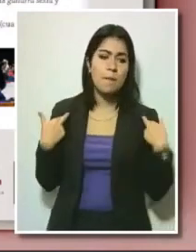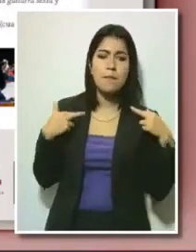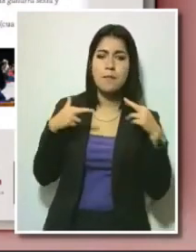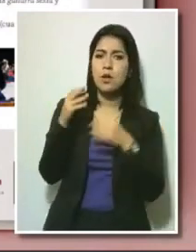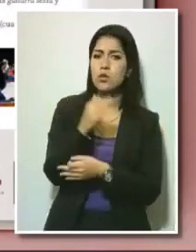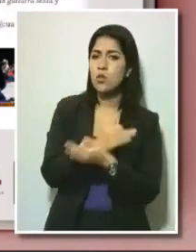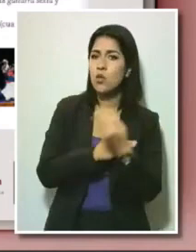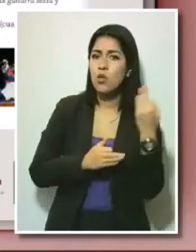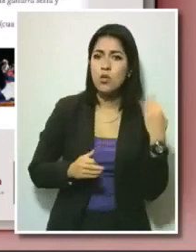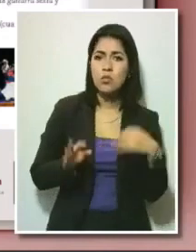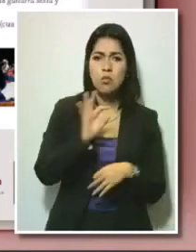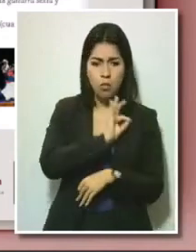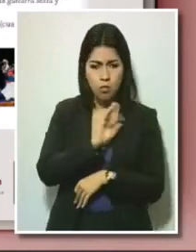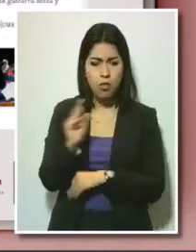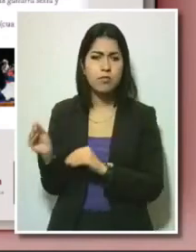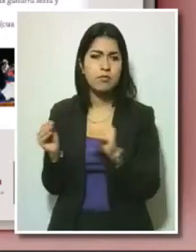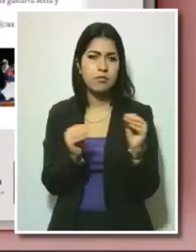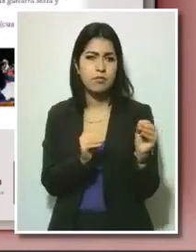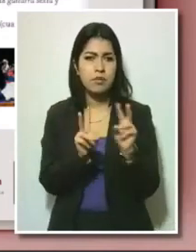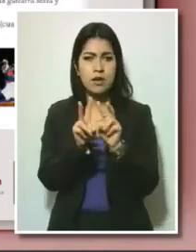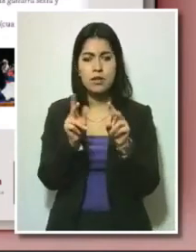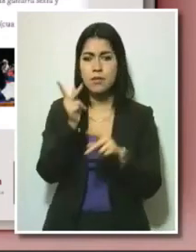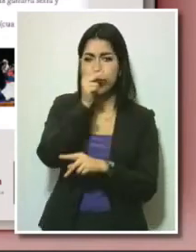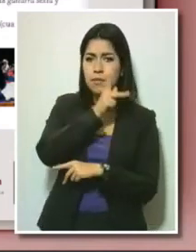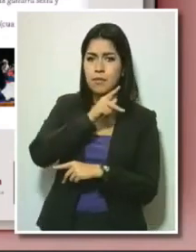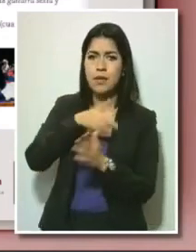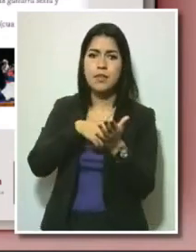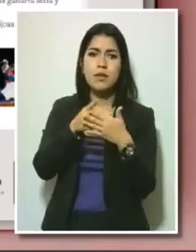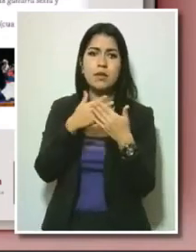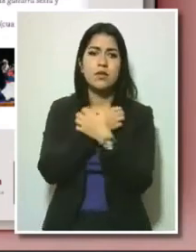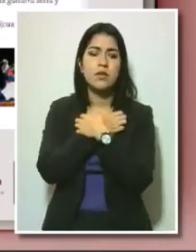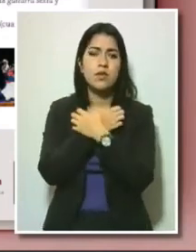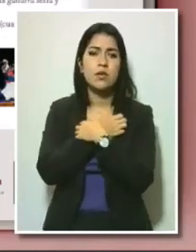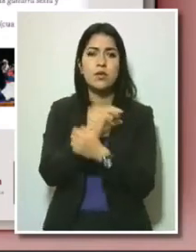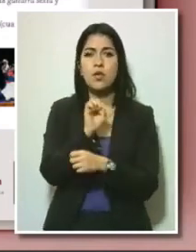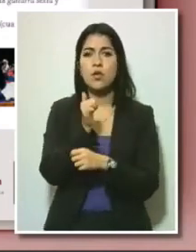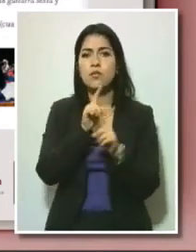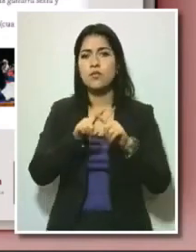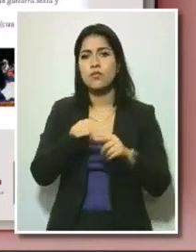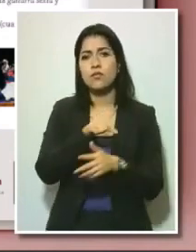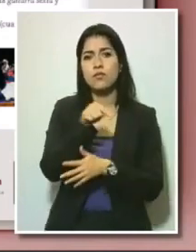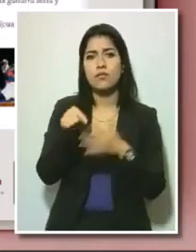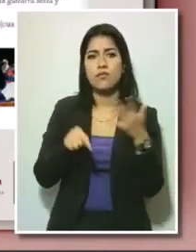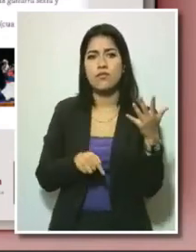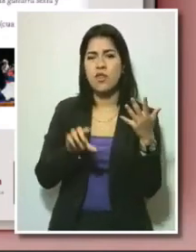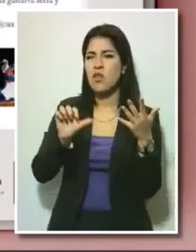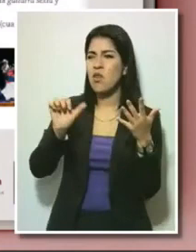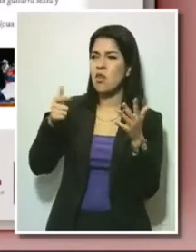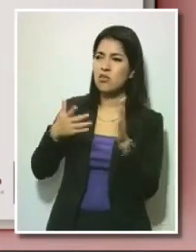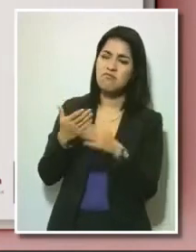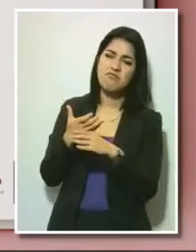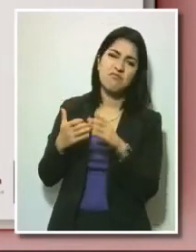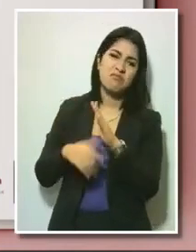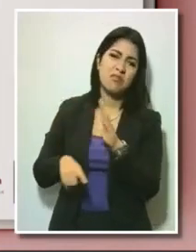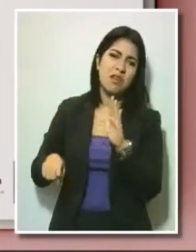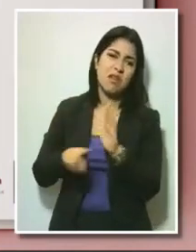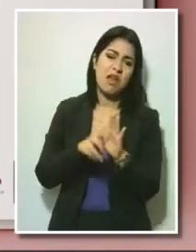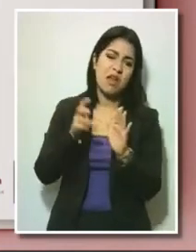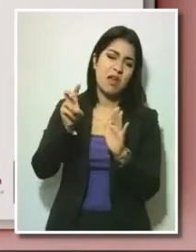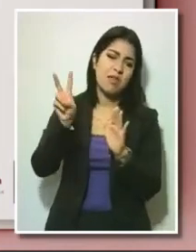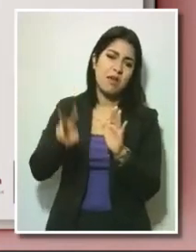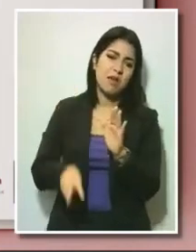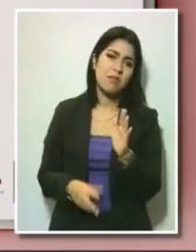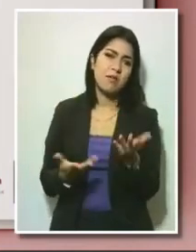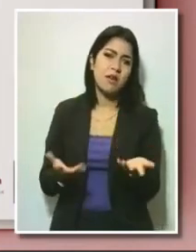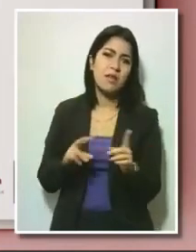sobre la pedagogía, sobre la didáctica, sobre el derecho a la educación, y lo otro pues ni siquiera merece un comentario. Es una pobreza